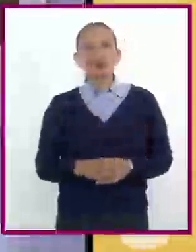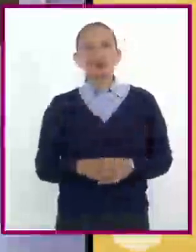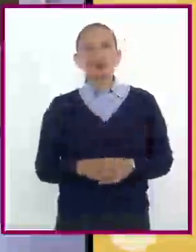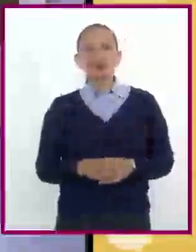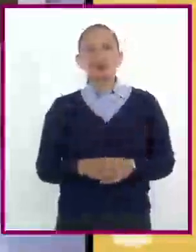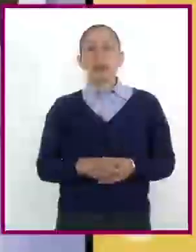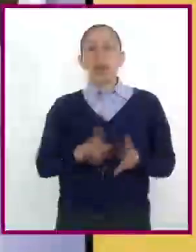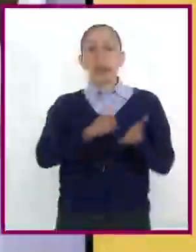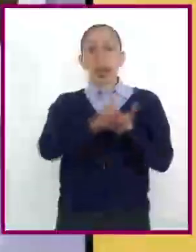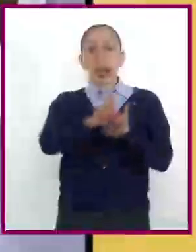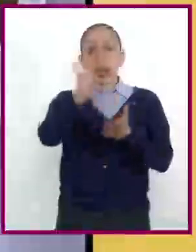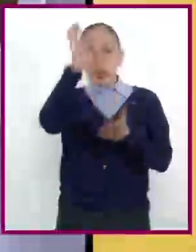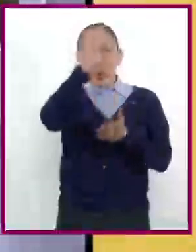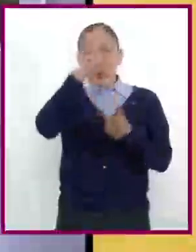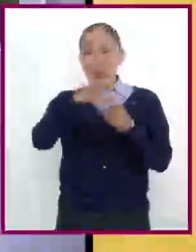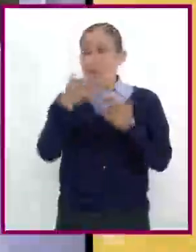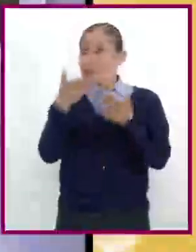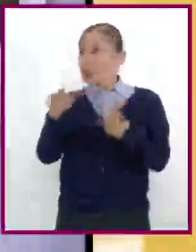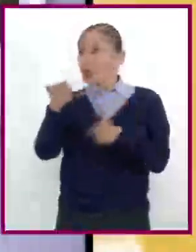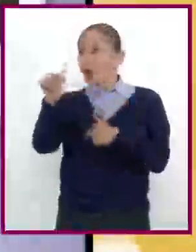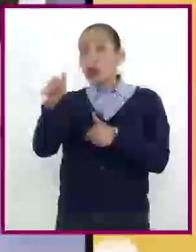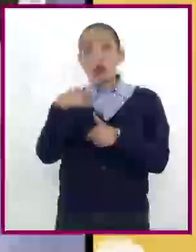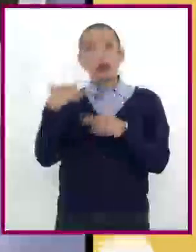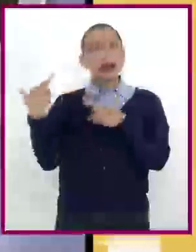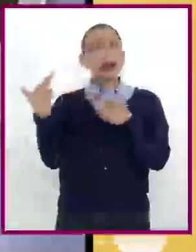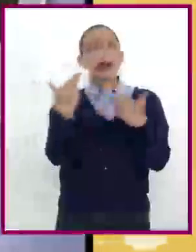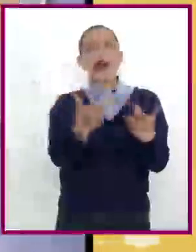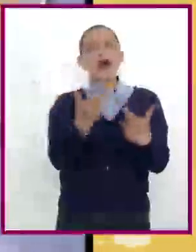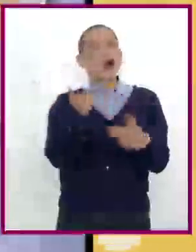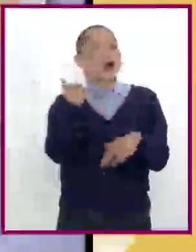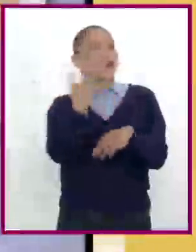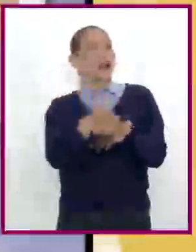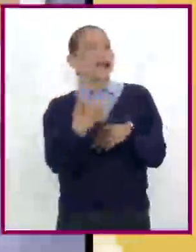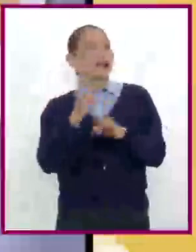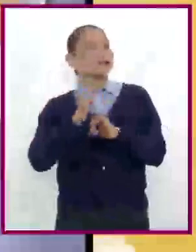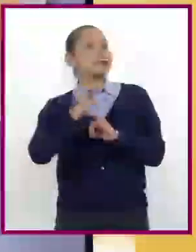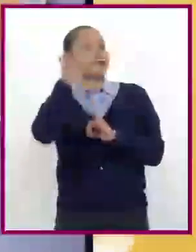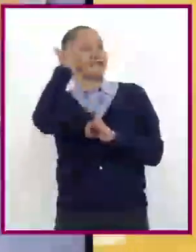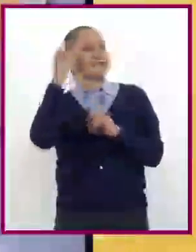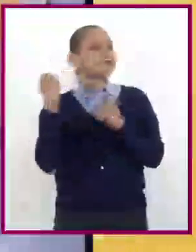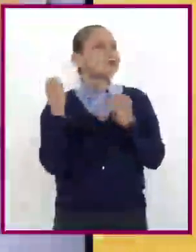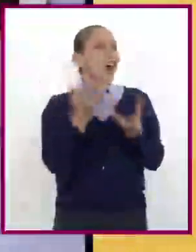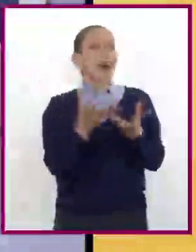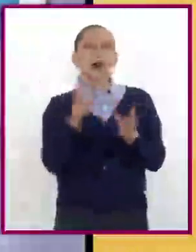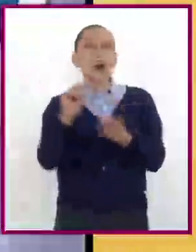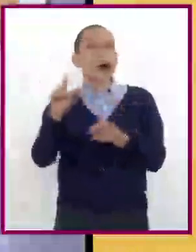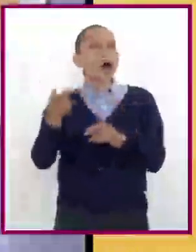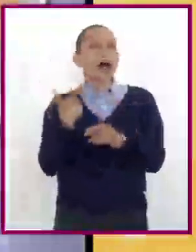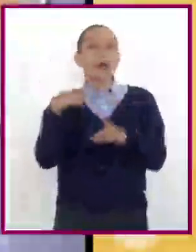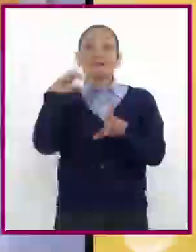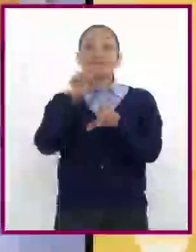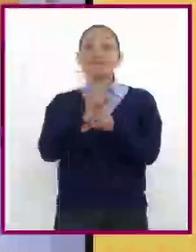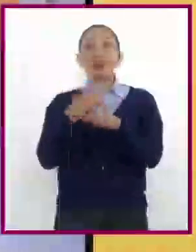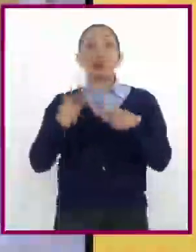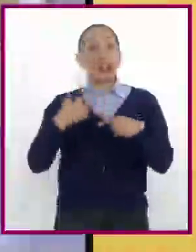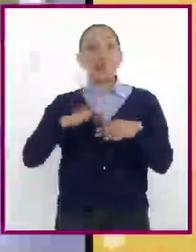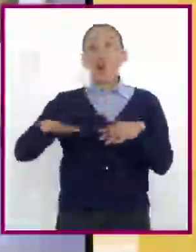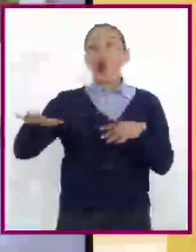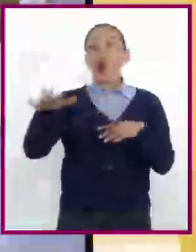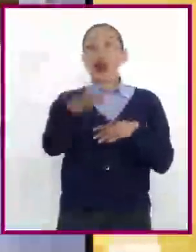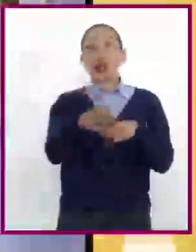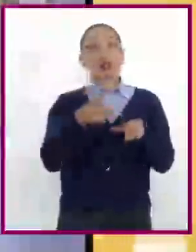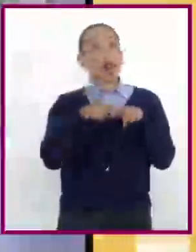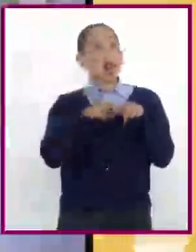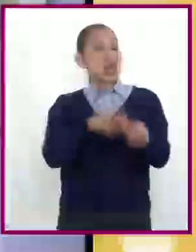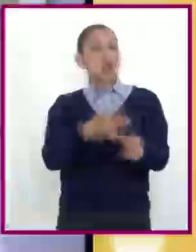Ni el derecho a la cultura ni ningún otro son regalos o concesiones de las autoridades. Son una conquista social y conservarlos es